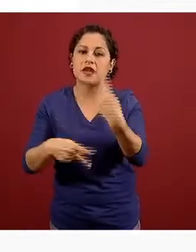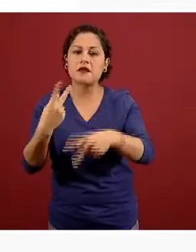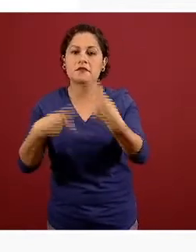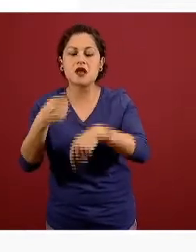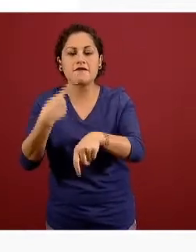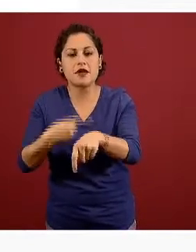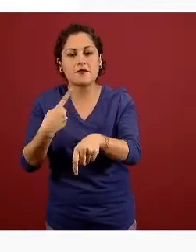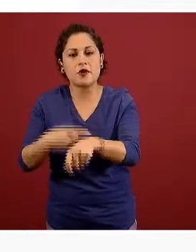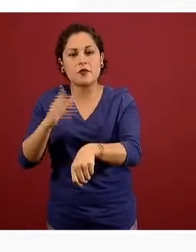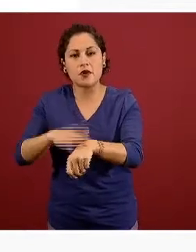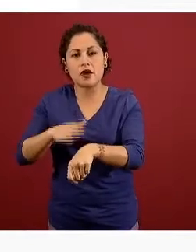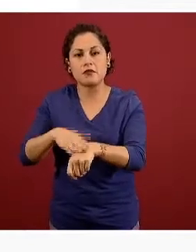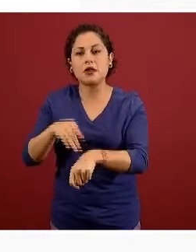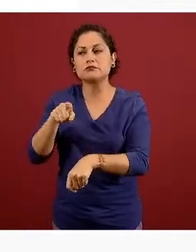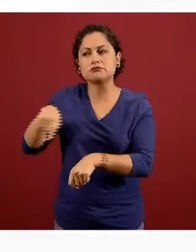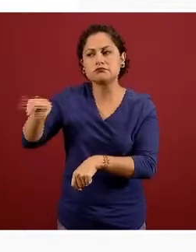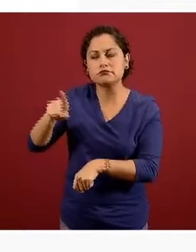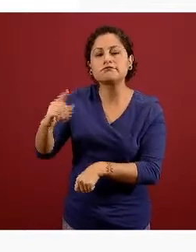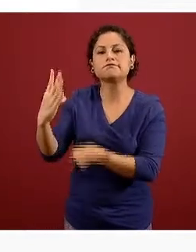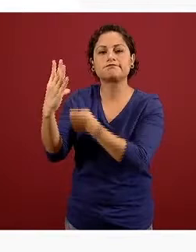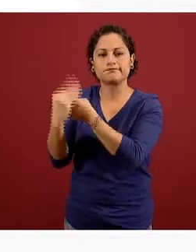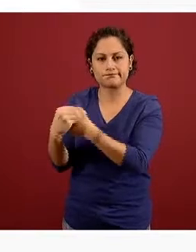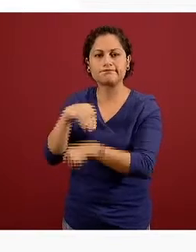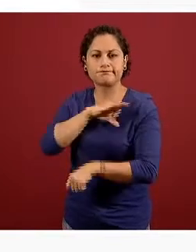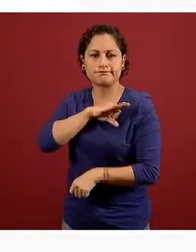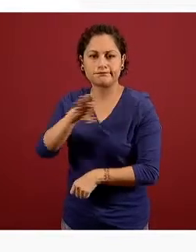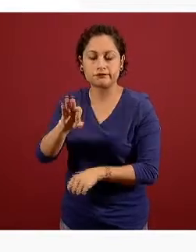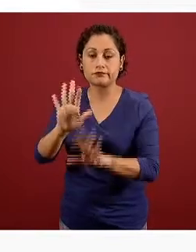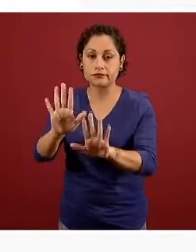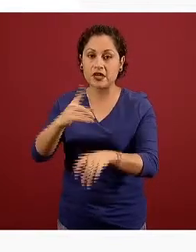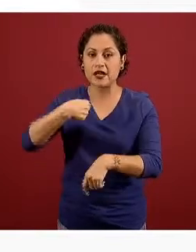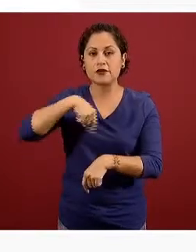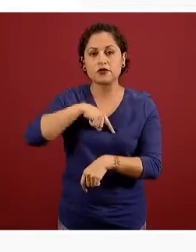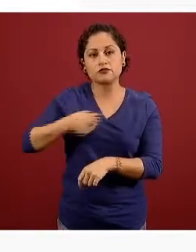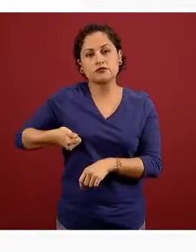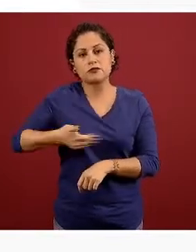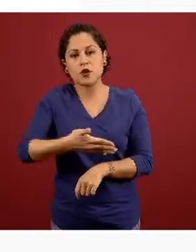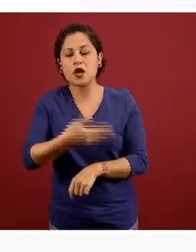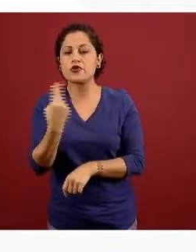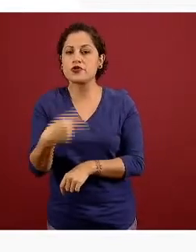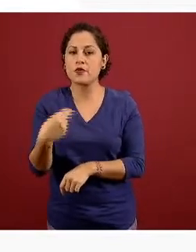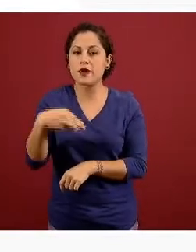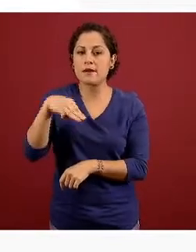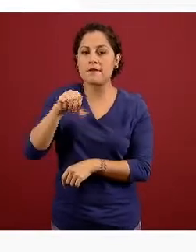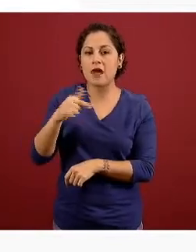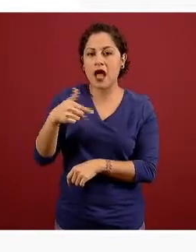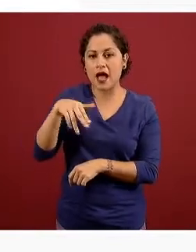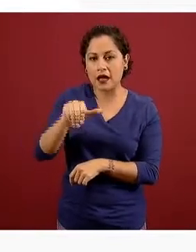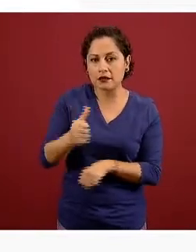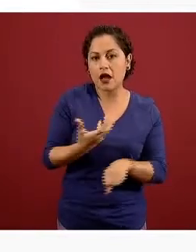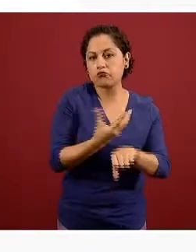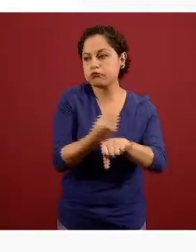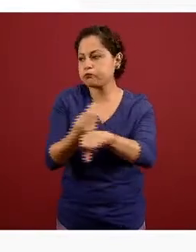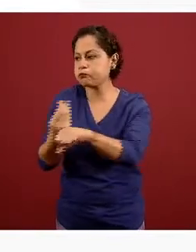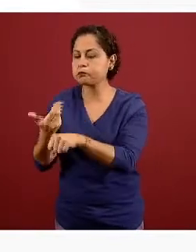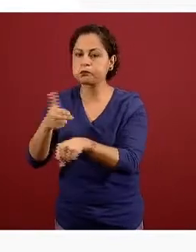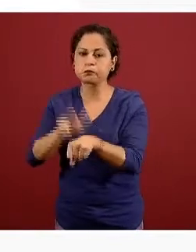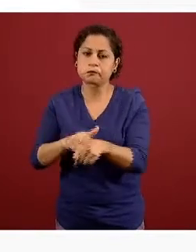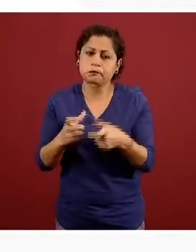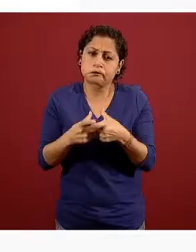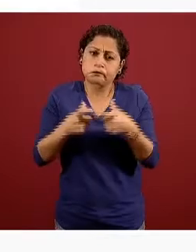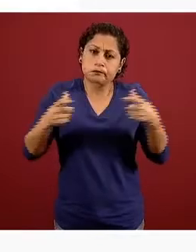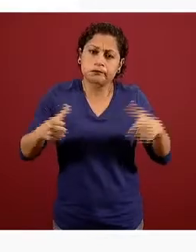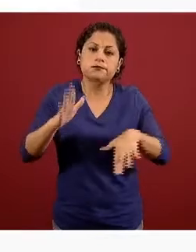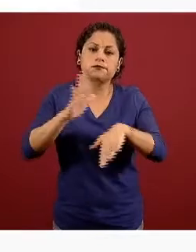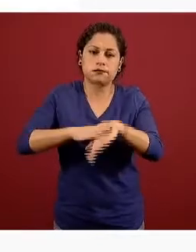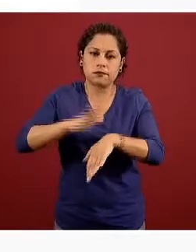ya en lo que hemos llamado magna reconversión hospitalaria. No es cosa fácil